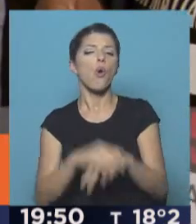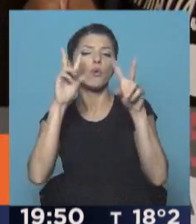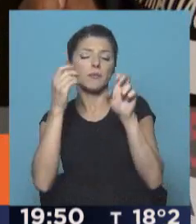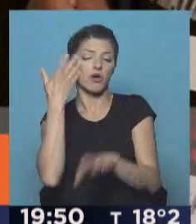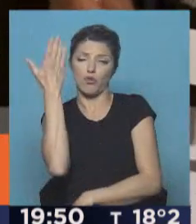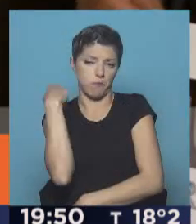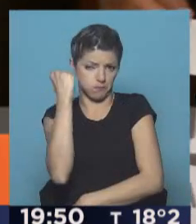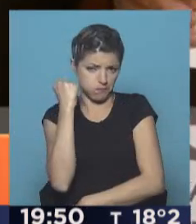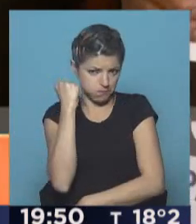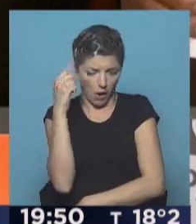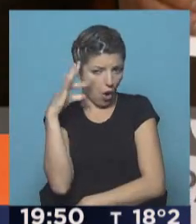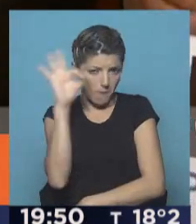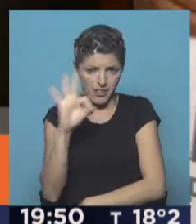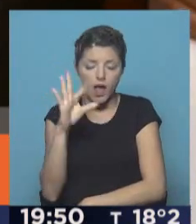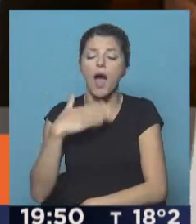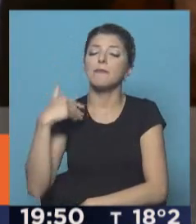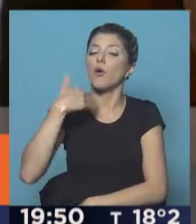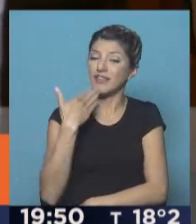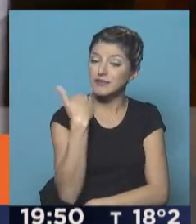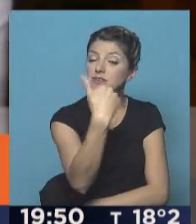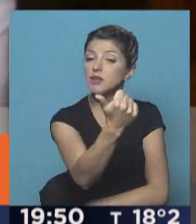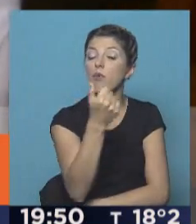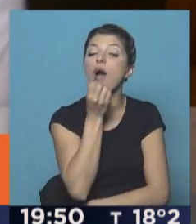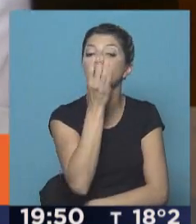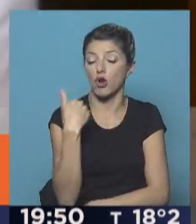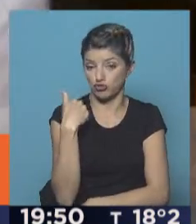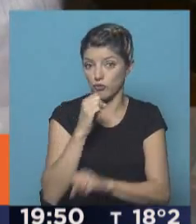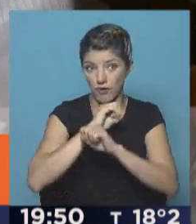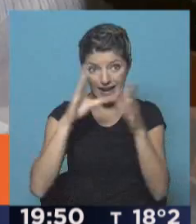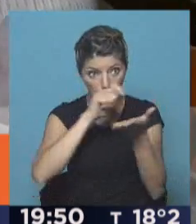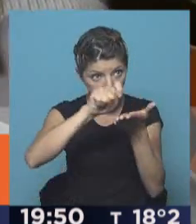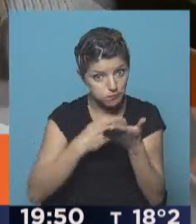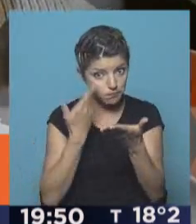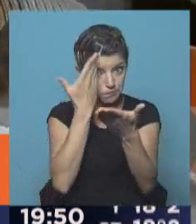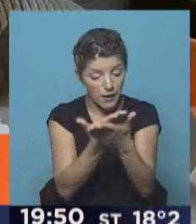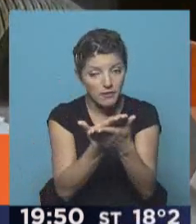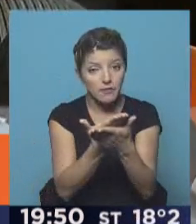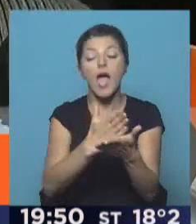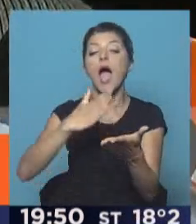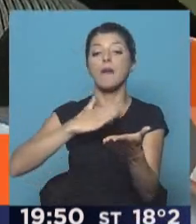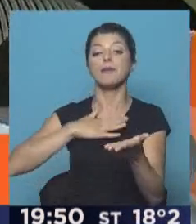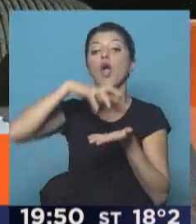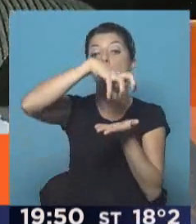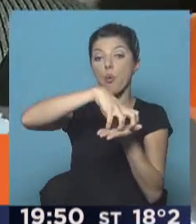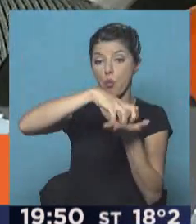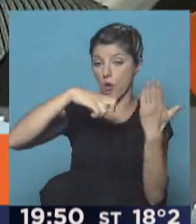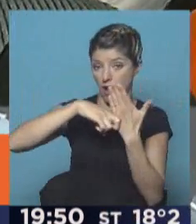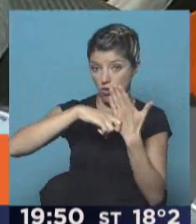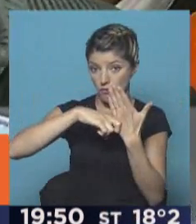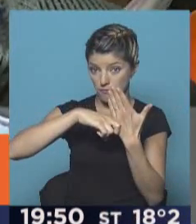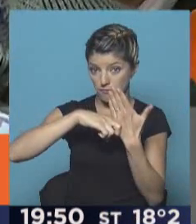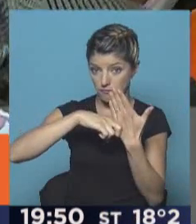que presenté cuando fui llamado de indagatoria fue muy clara. Nosotros estamos siendo citados por un juzgado que no es el Tribunal de